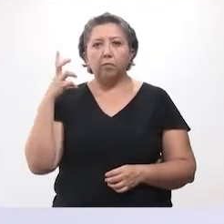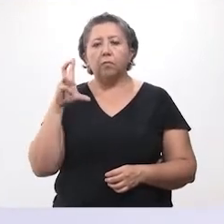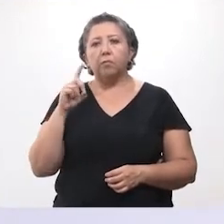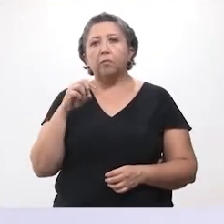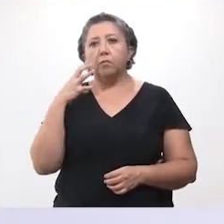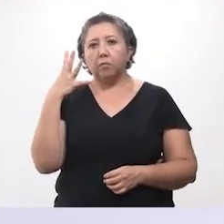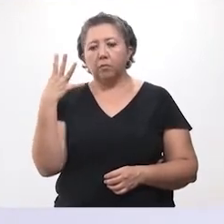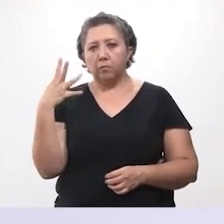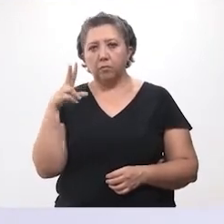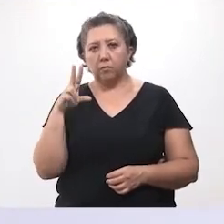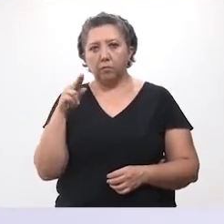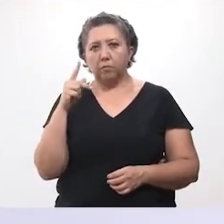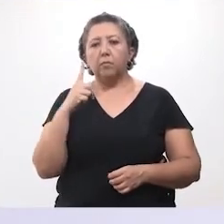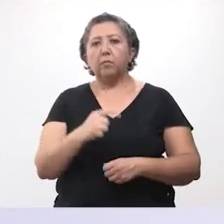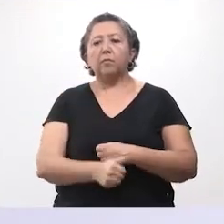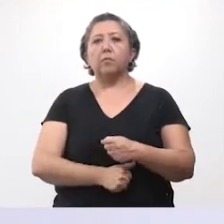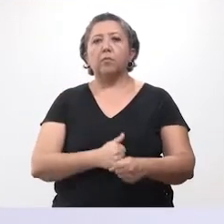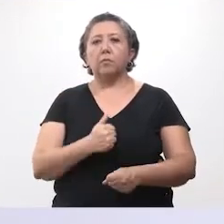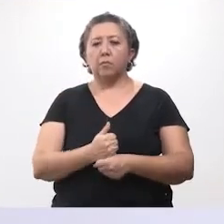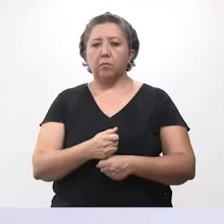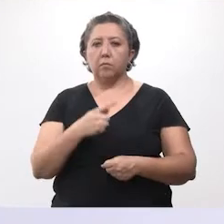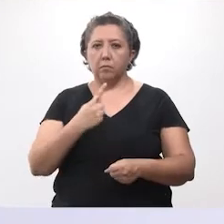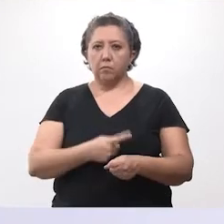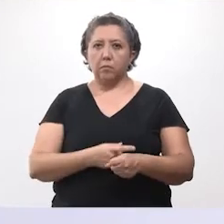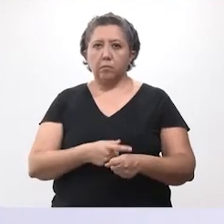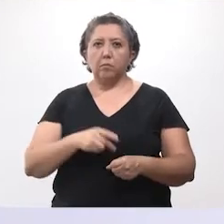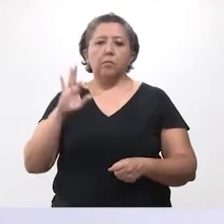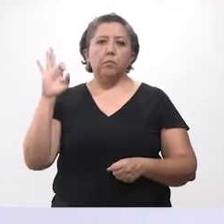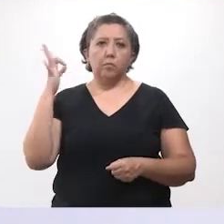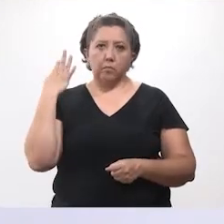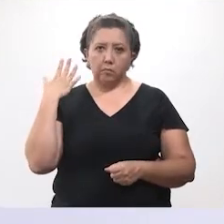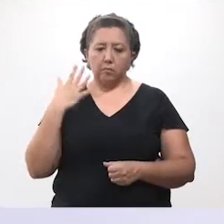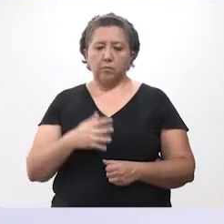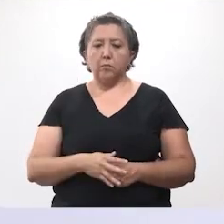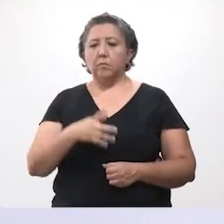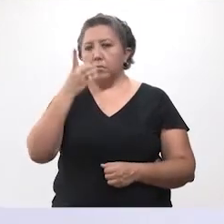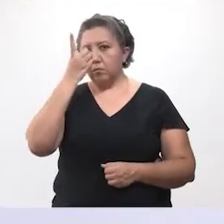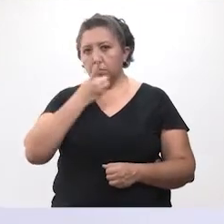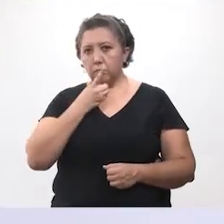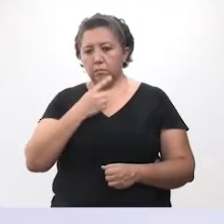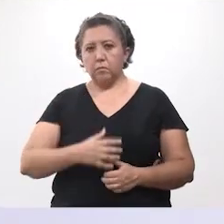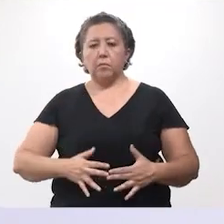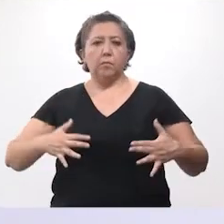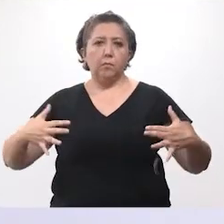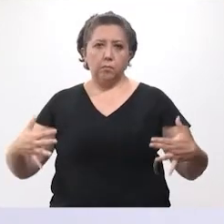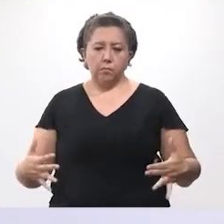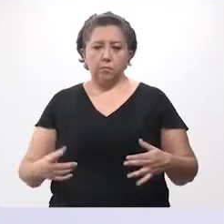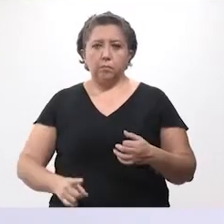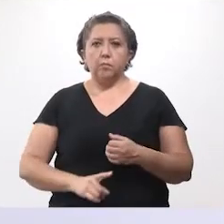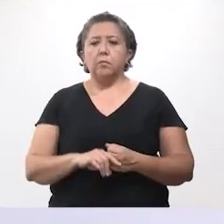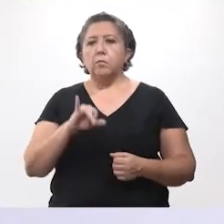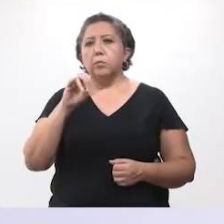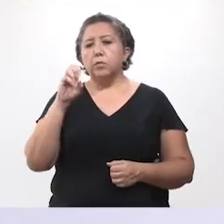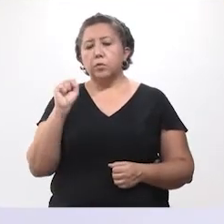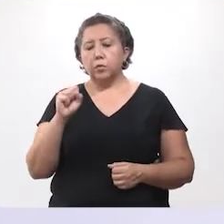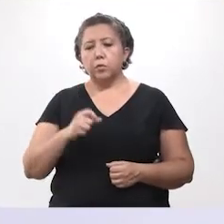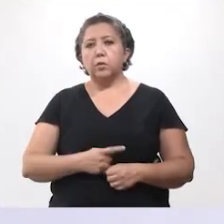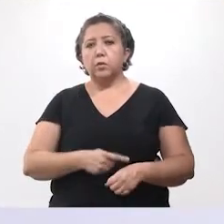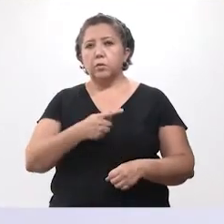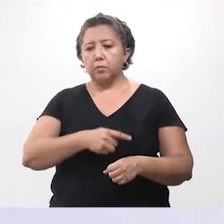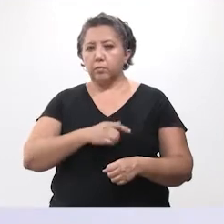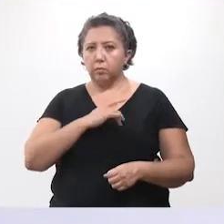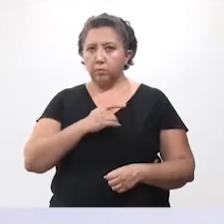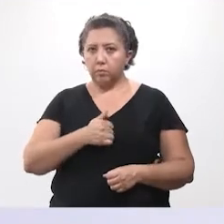edad de 34 a 81 años. Sus principales enfermedades fueron diabetes, obesidad, inmunosupresión e